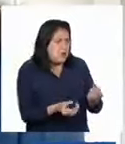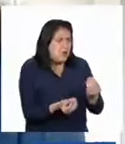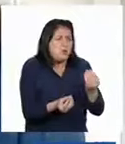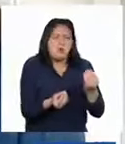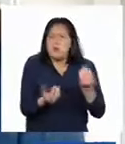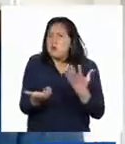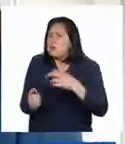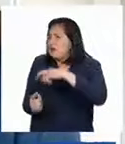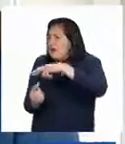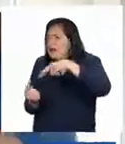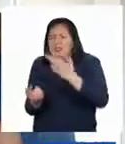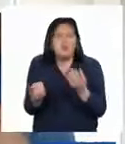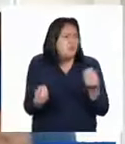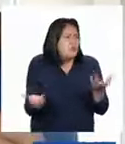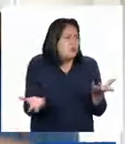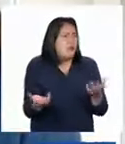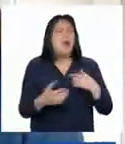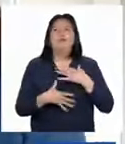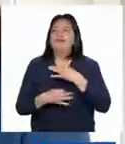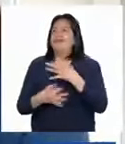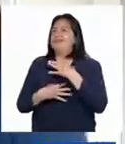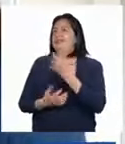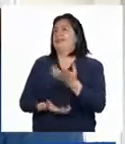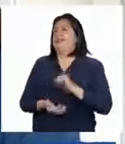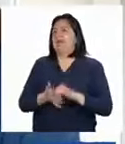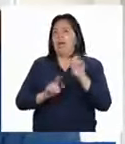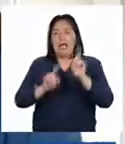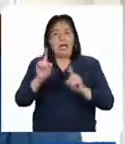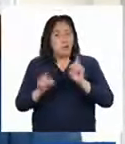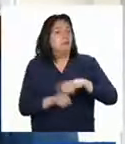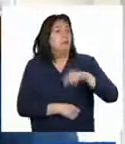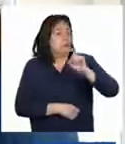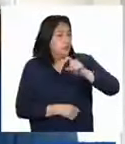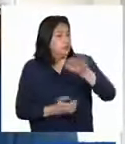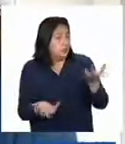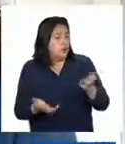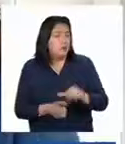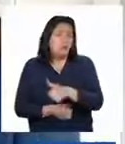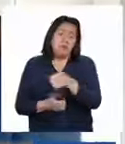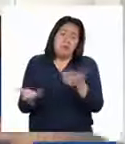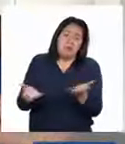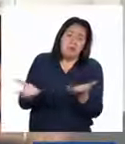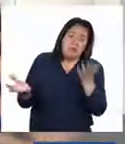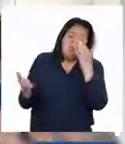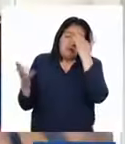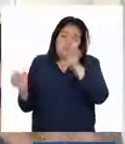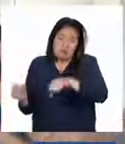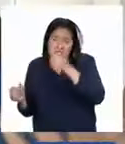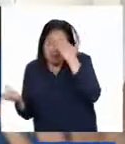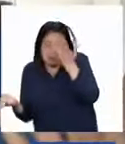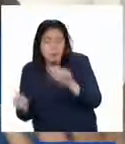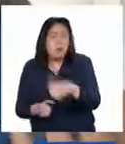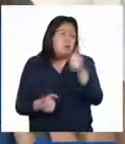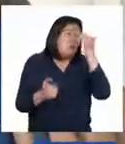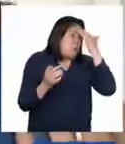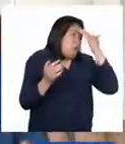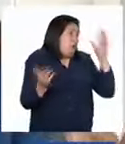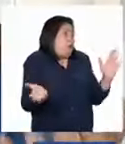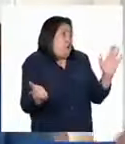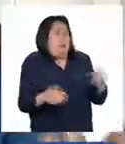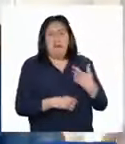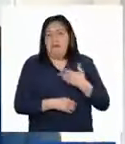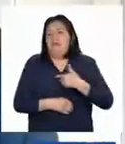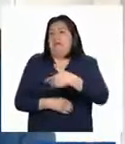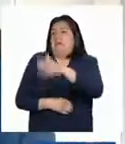nuestro alrededor? Hay cosas interesantísimas, algunas que ya se saben, otras que no se saben y otras que todavía ni siquiera